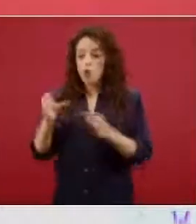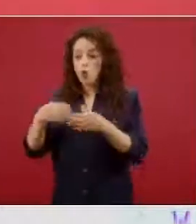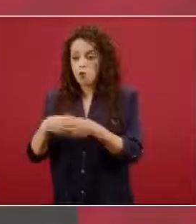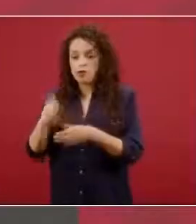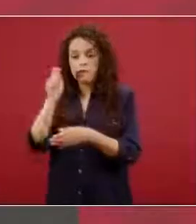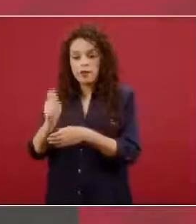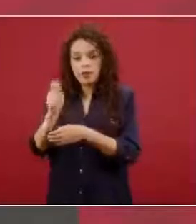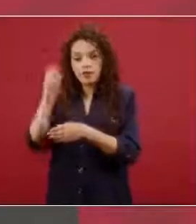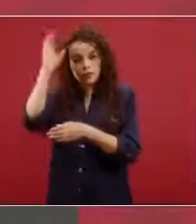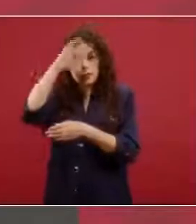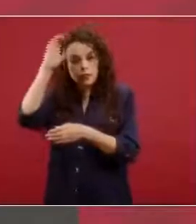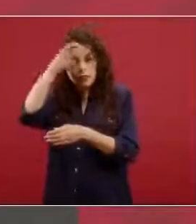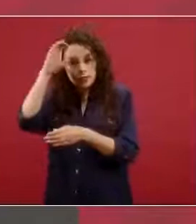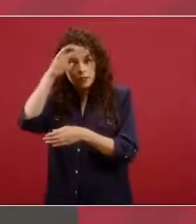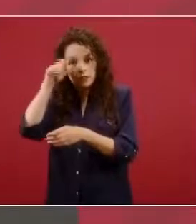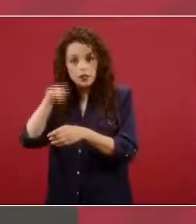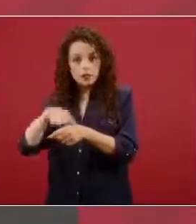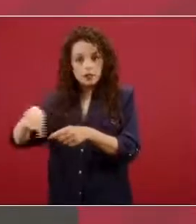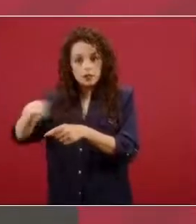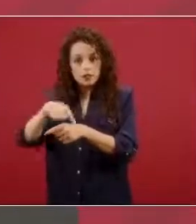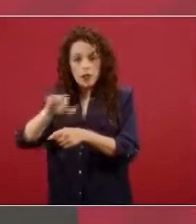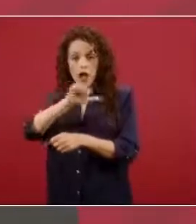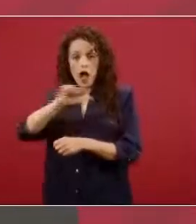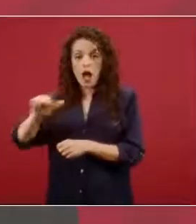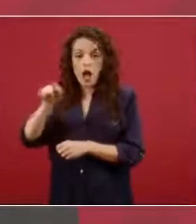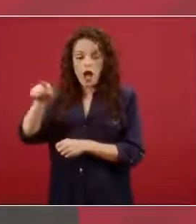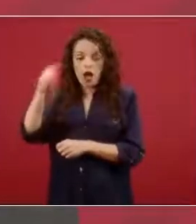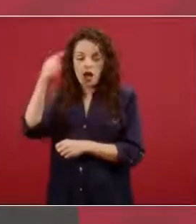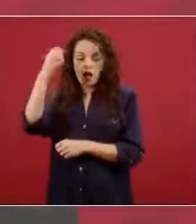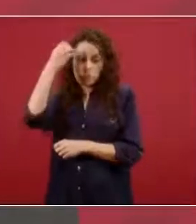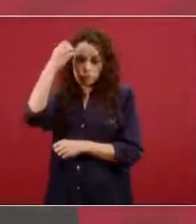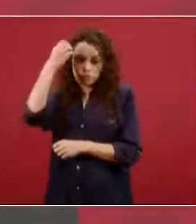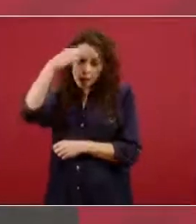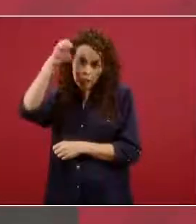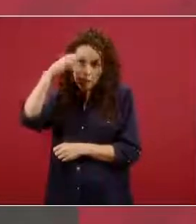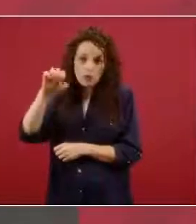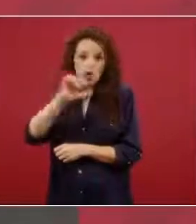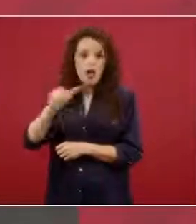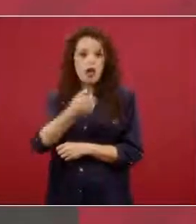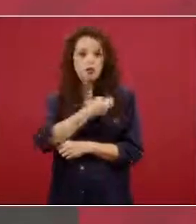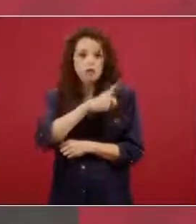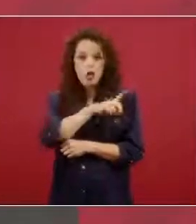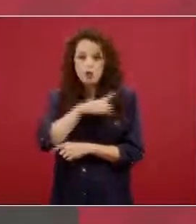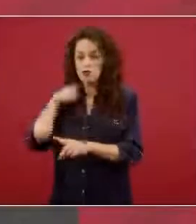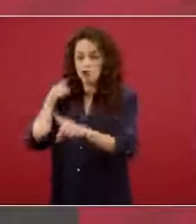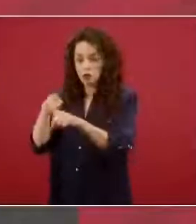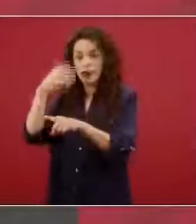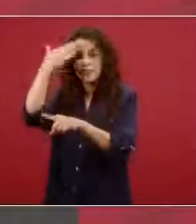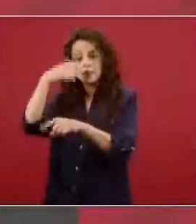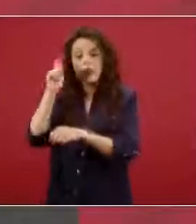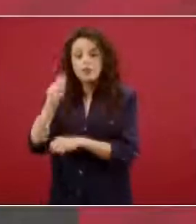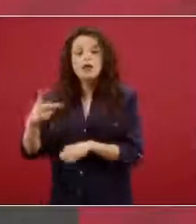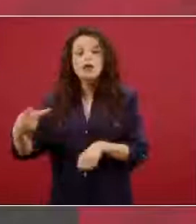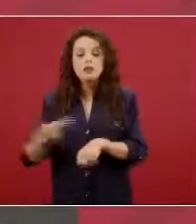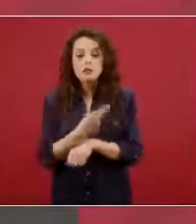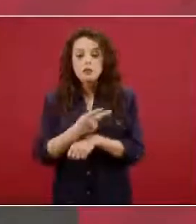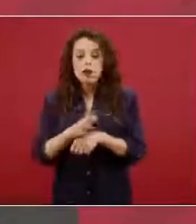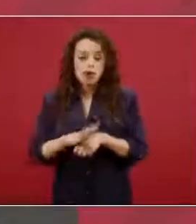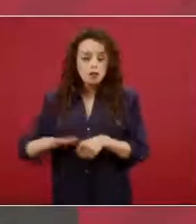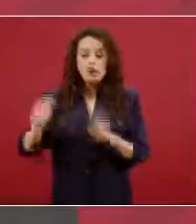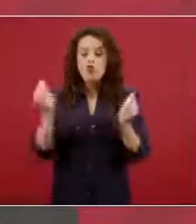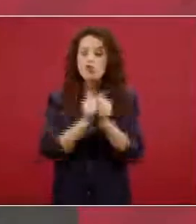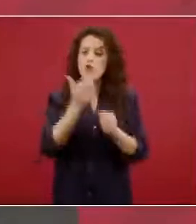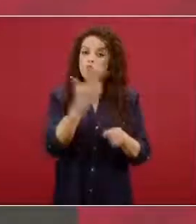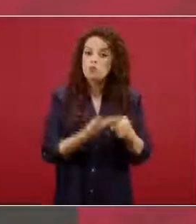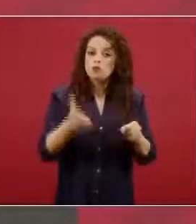científicas, sus funcionarias y funcionarios de salud, que tienen el pulso, la sensibilidad también de lo que está ocurriendo con